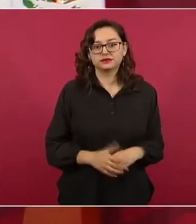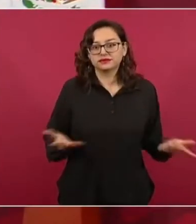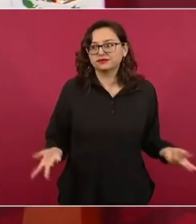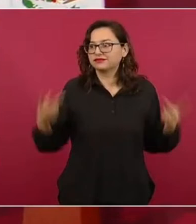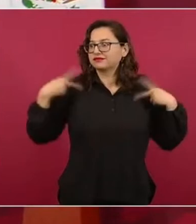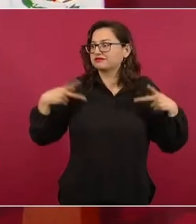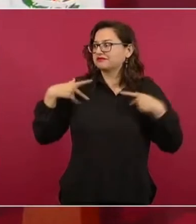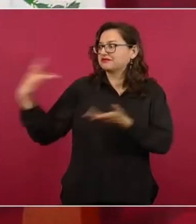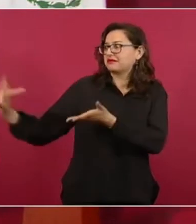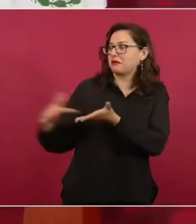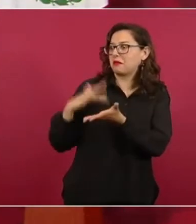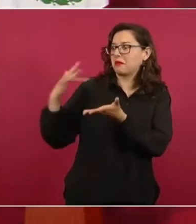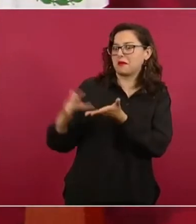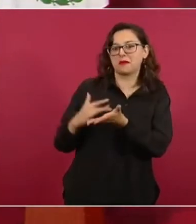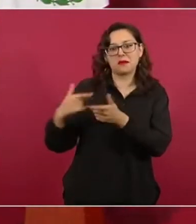porque antes